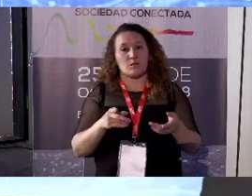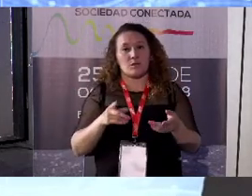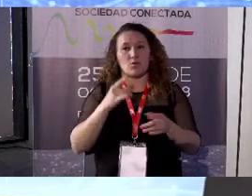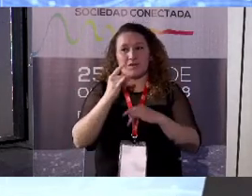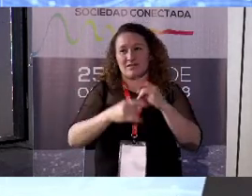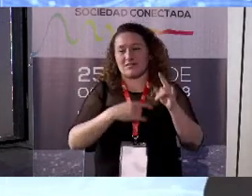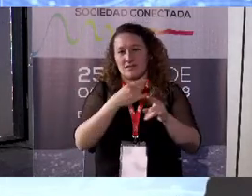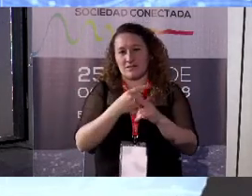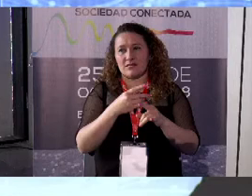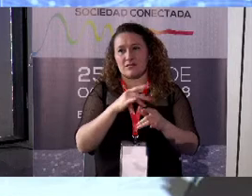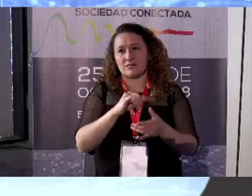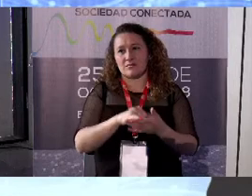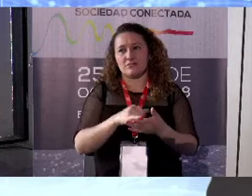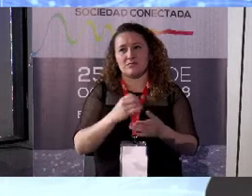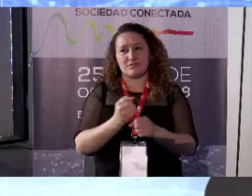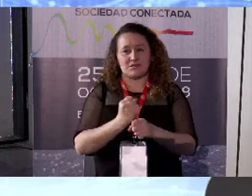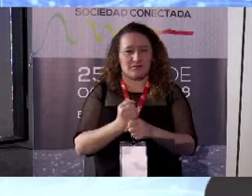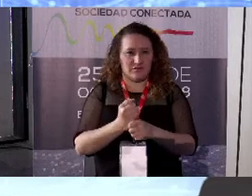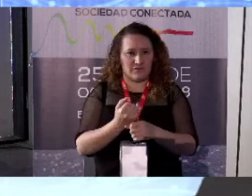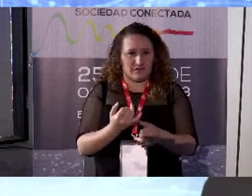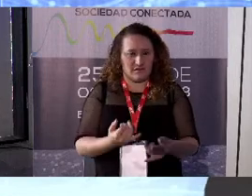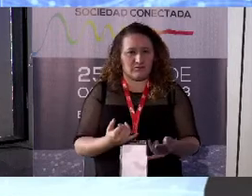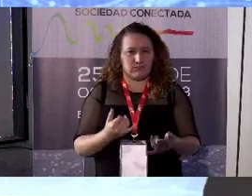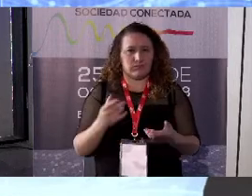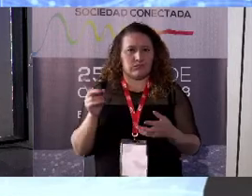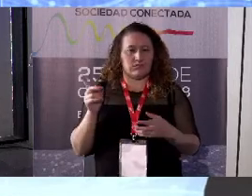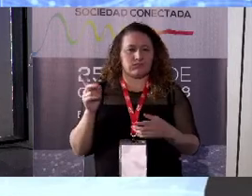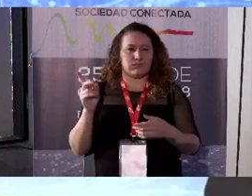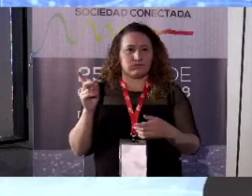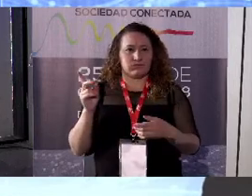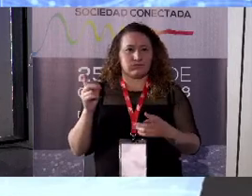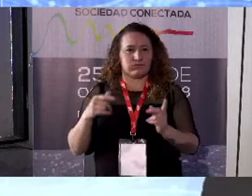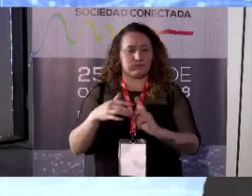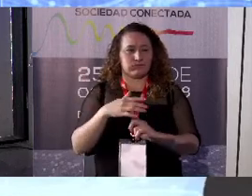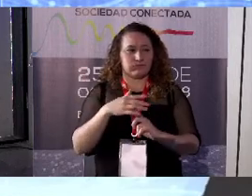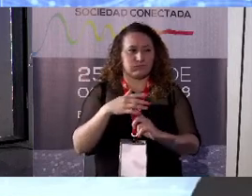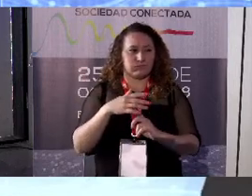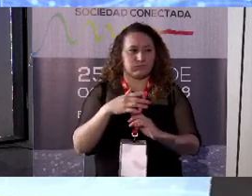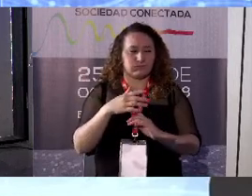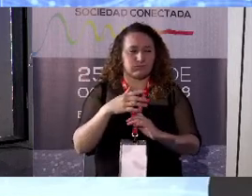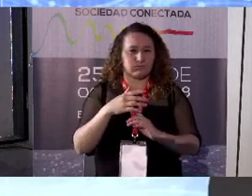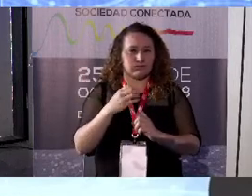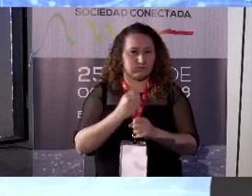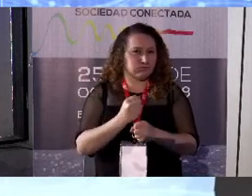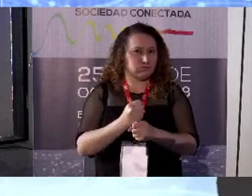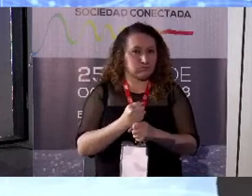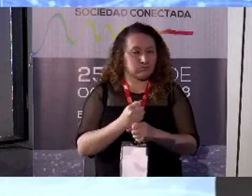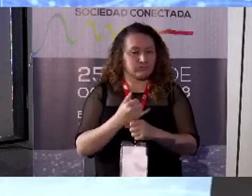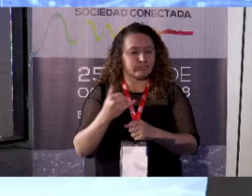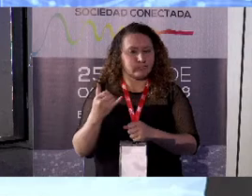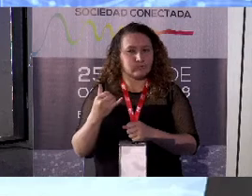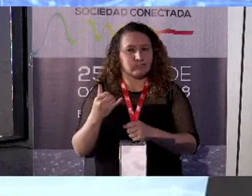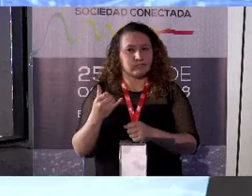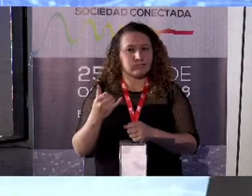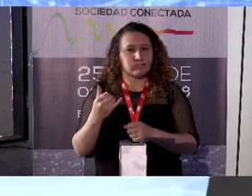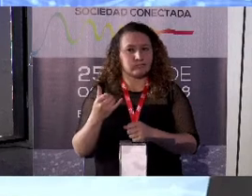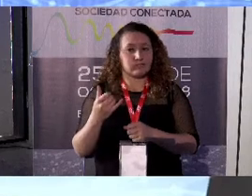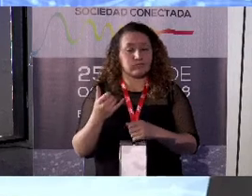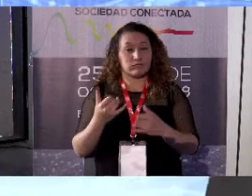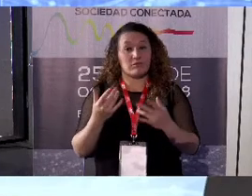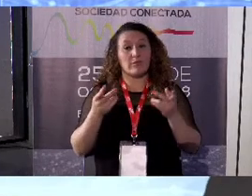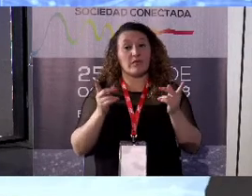universalidad que que se trabaja básicamente en nuestro ámbito sin embargo También tenemos que ver la